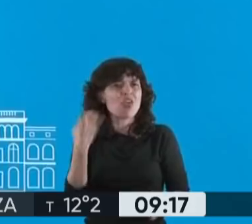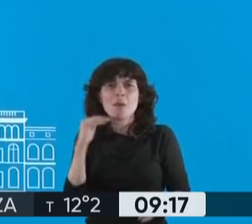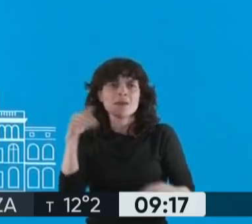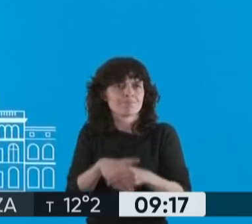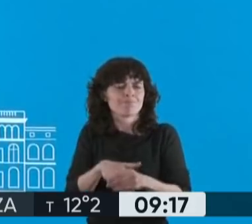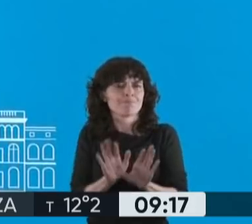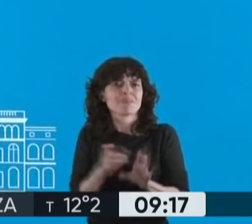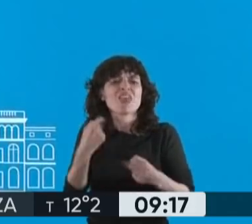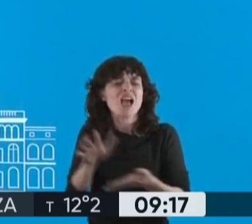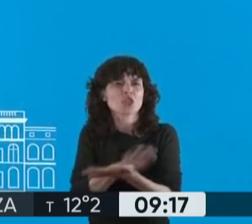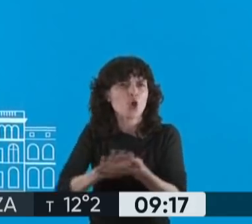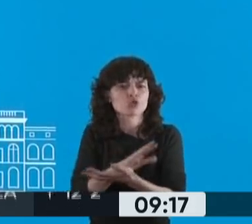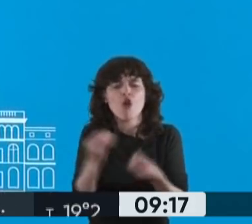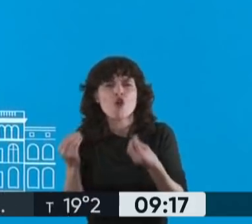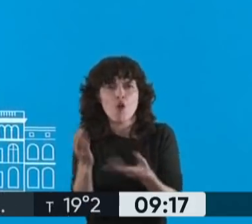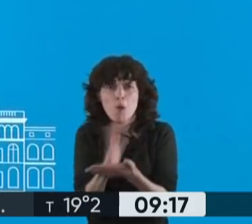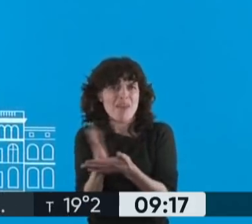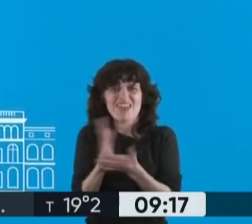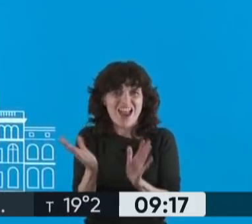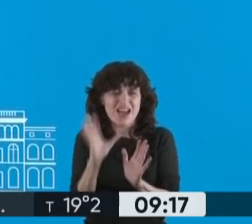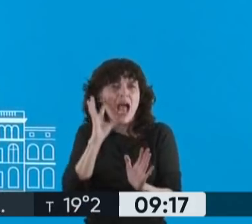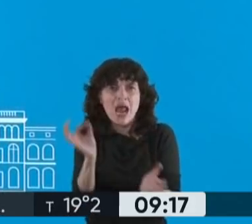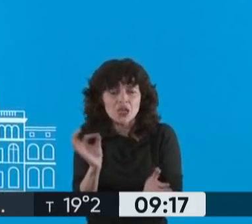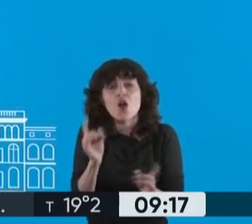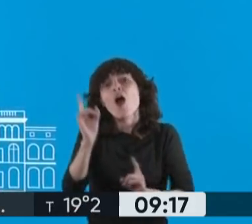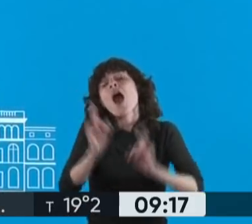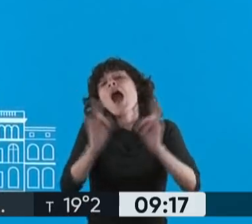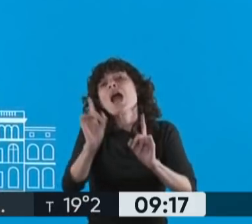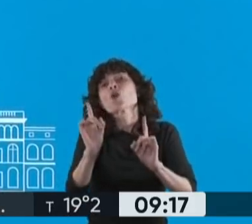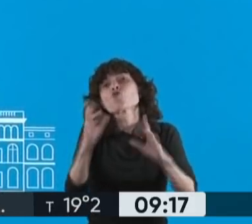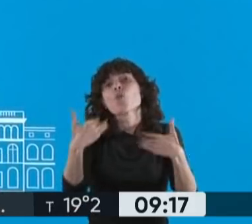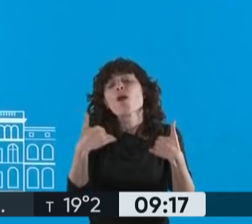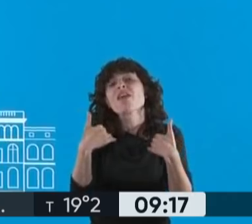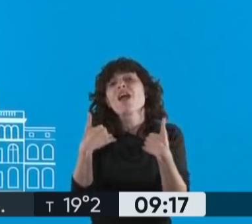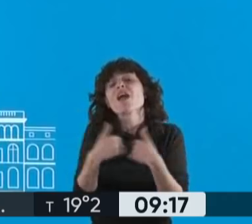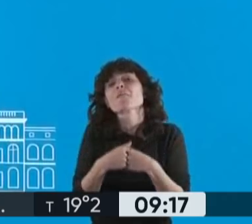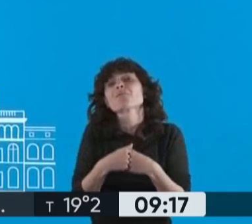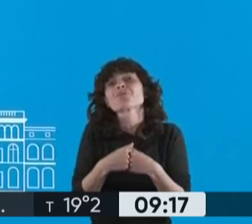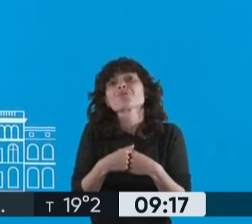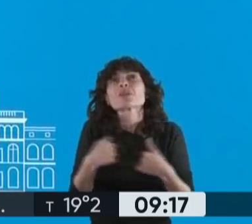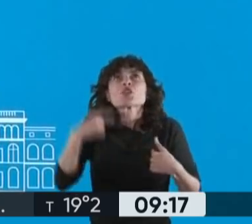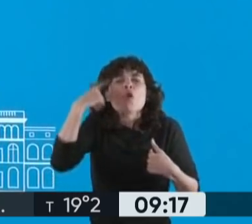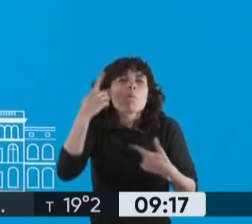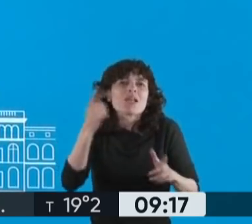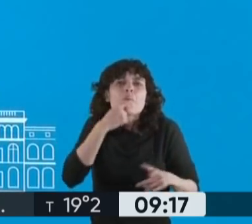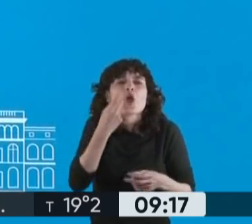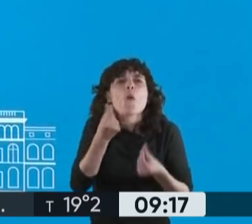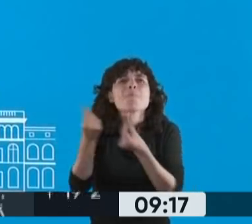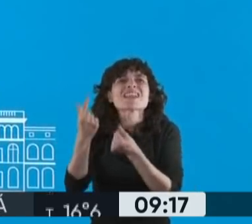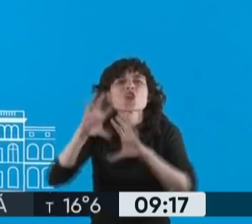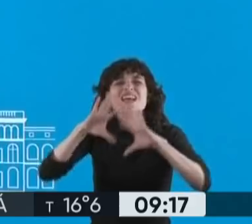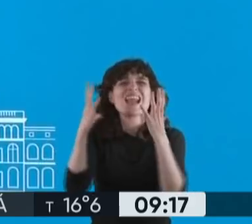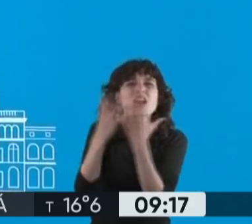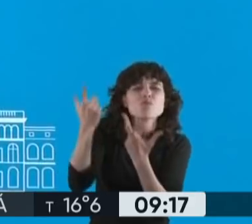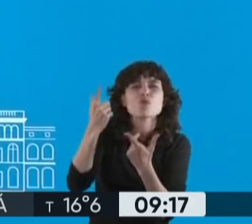para que los precios internacionales, que en algunos casos van a beneficiar a aquellos que puedan venir, uno puede pensar los precios internacionales más altos de